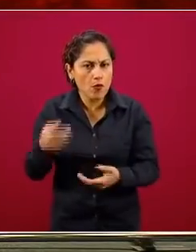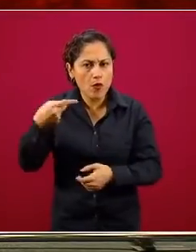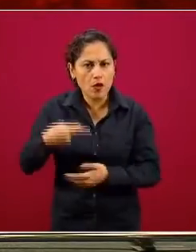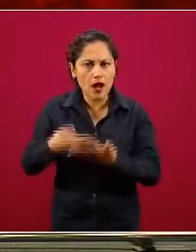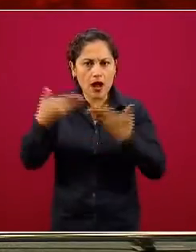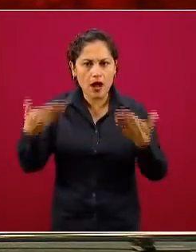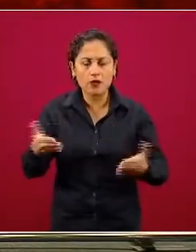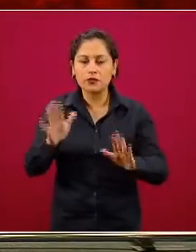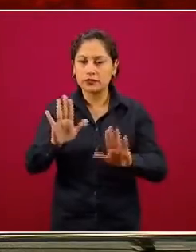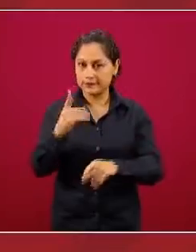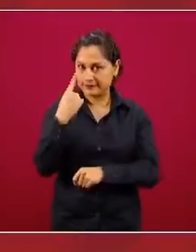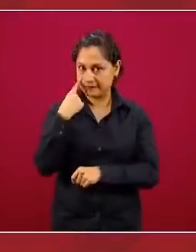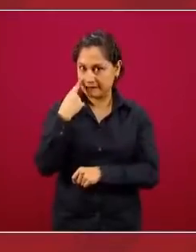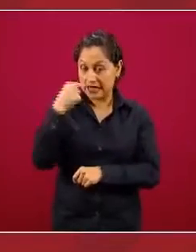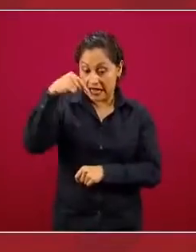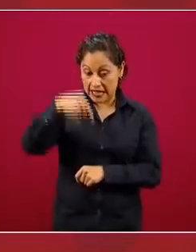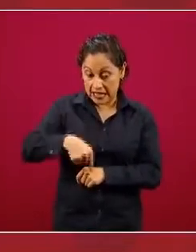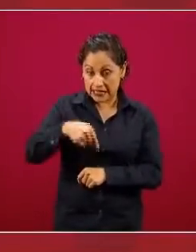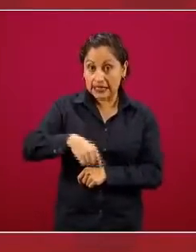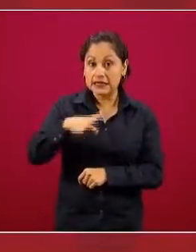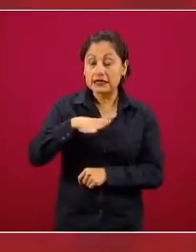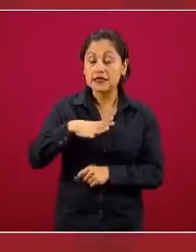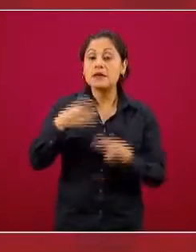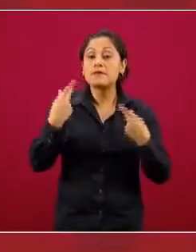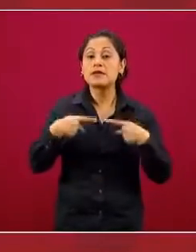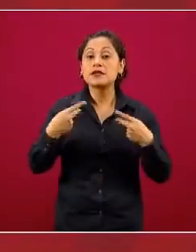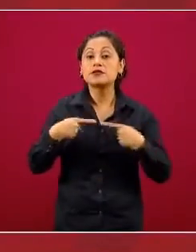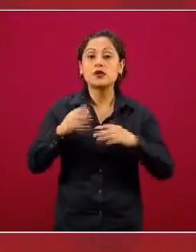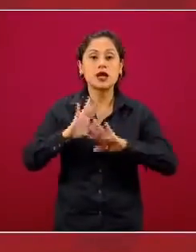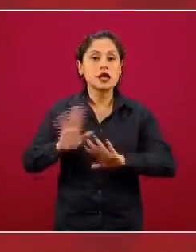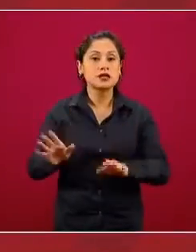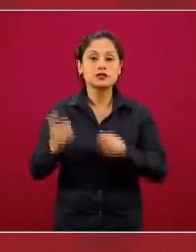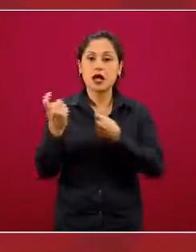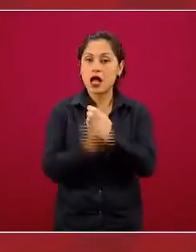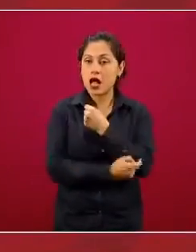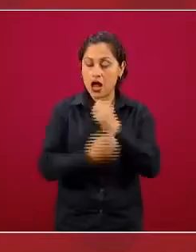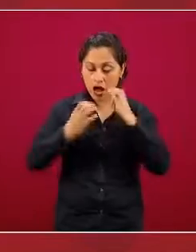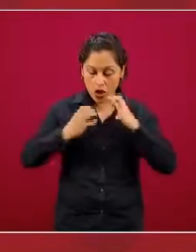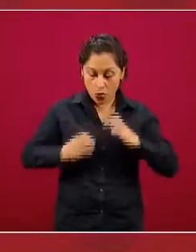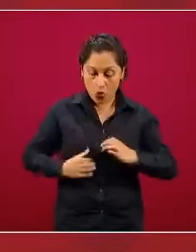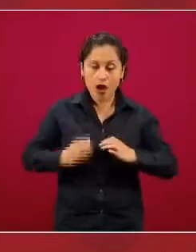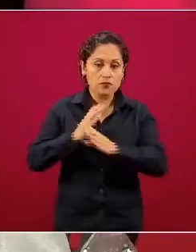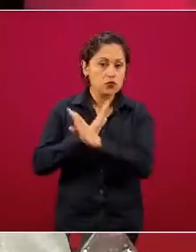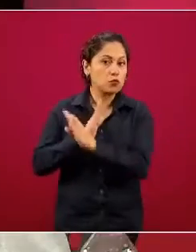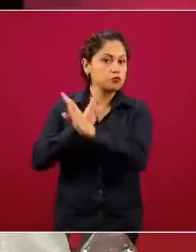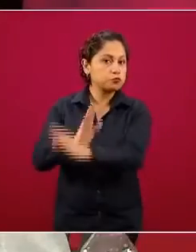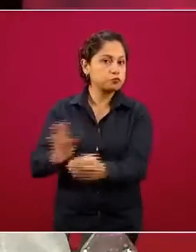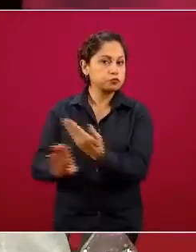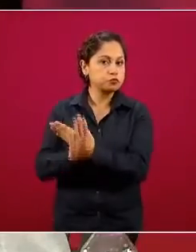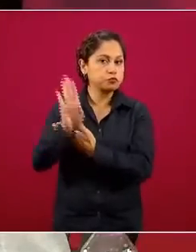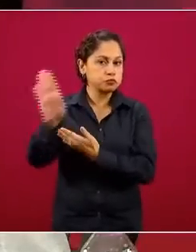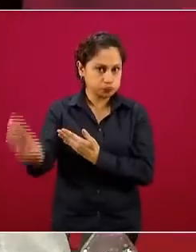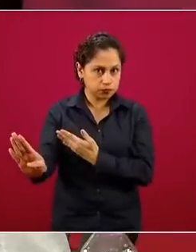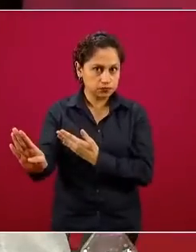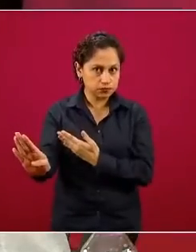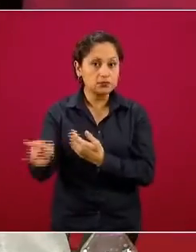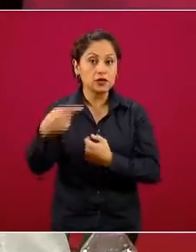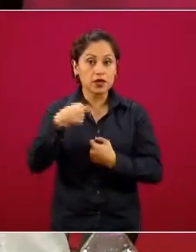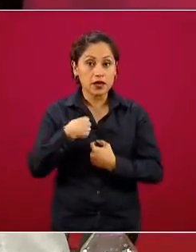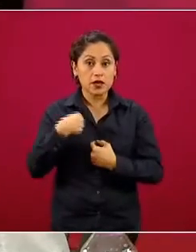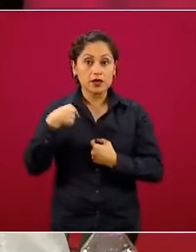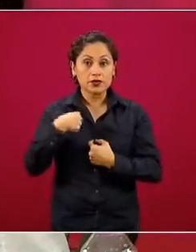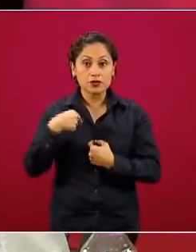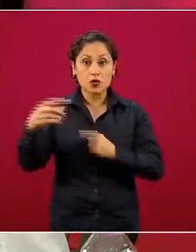son inmunes y mi relación principalmente es con personas inmunes, si yo llegara a infectar, yo ya no